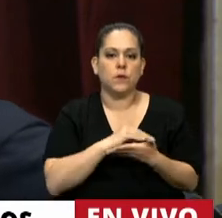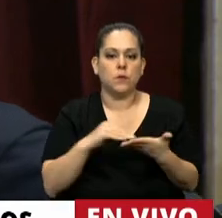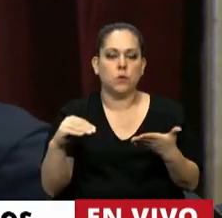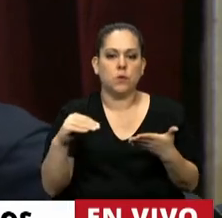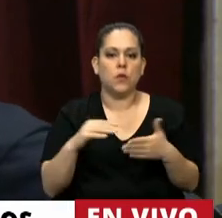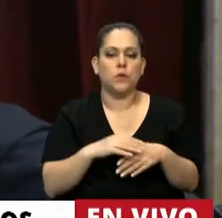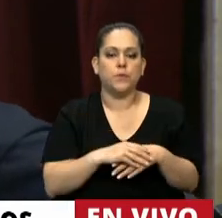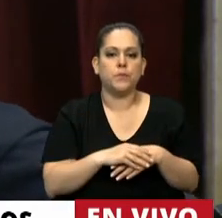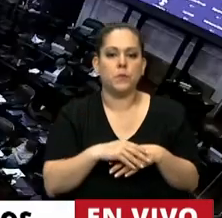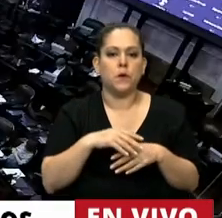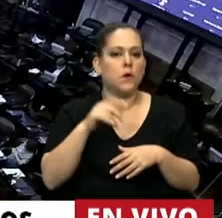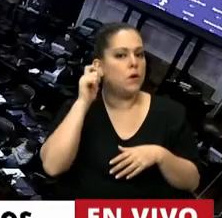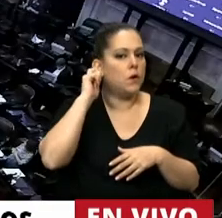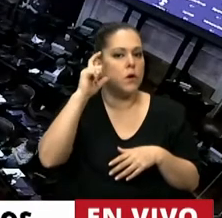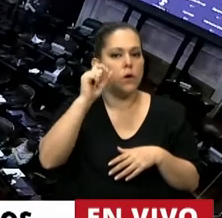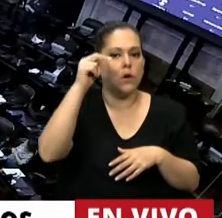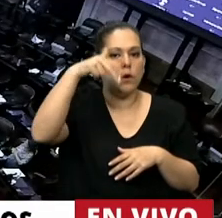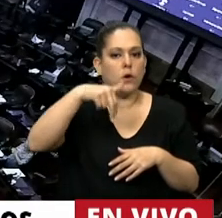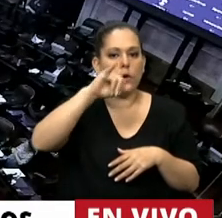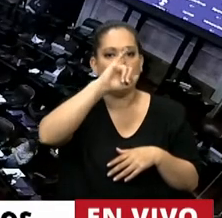Diputado González Pablo.